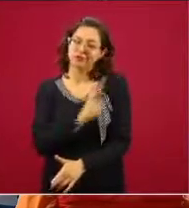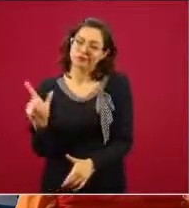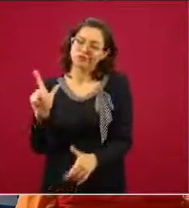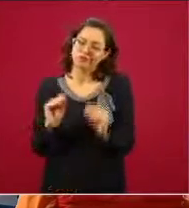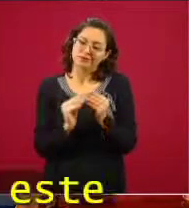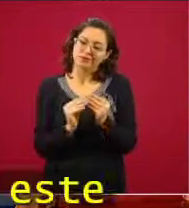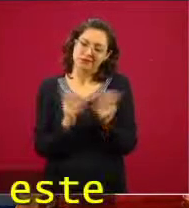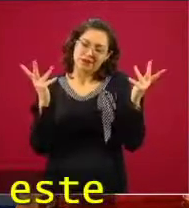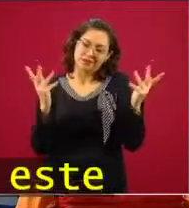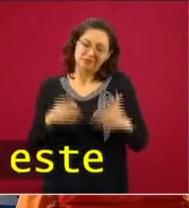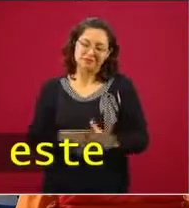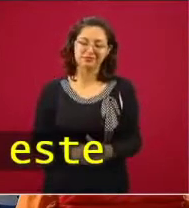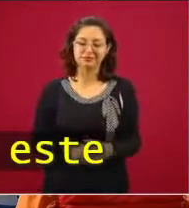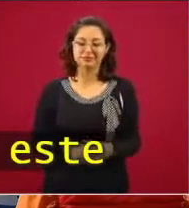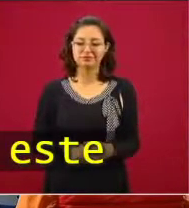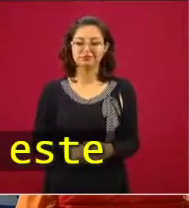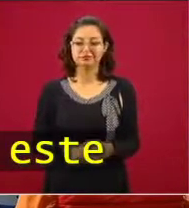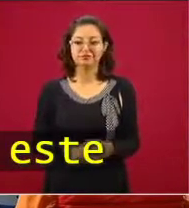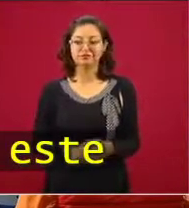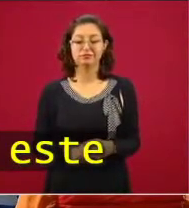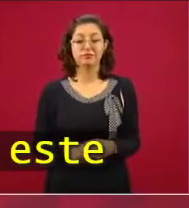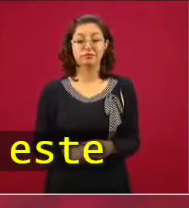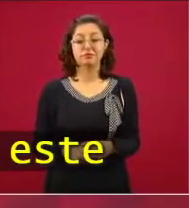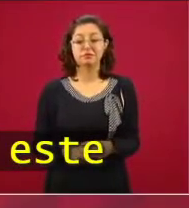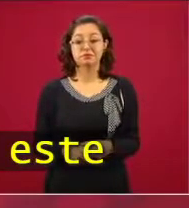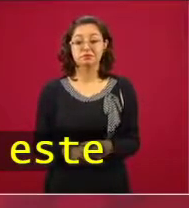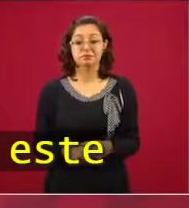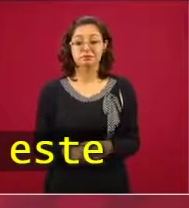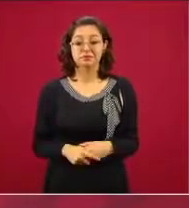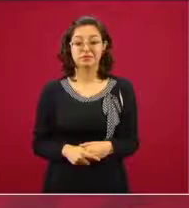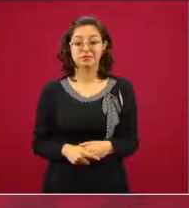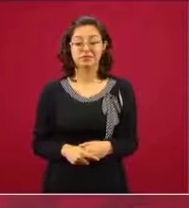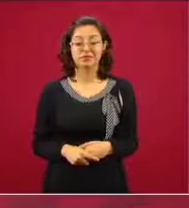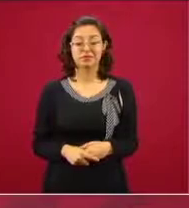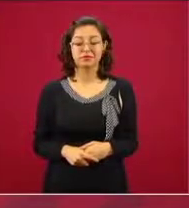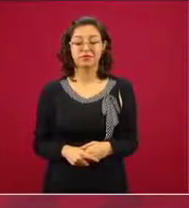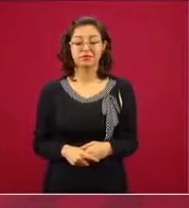Algunos hasta les daban medallas al mérito.